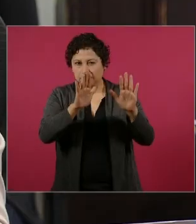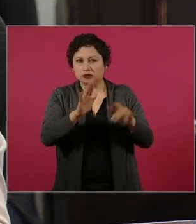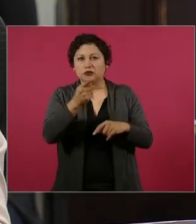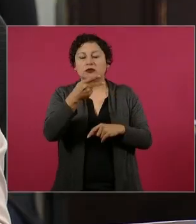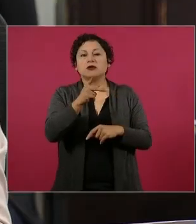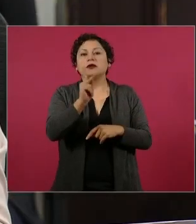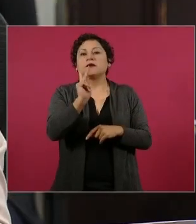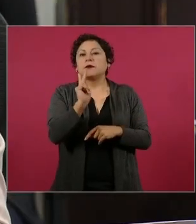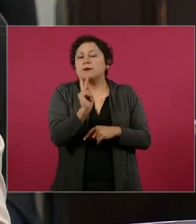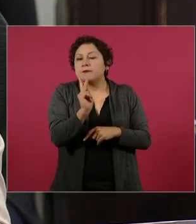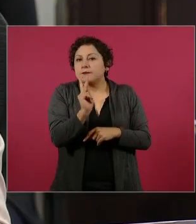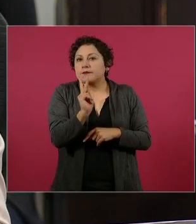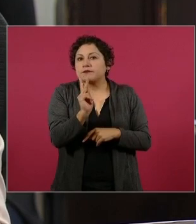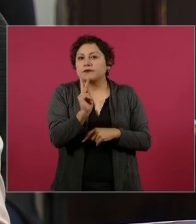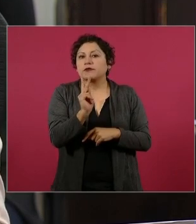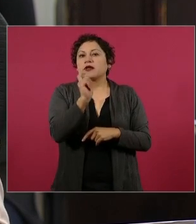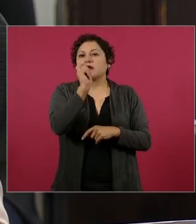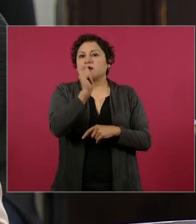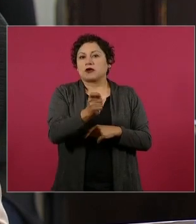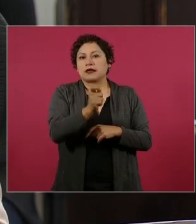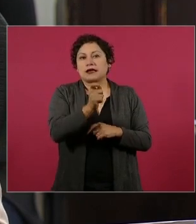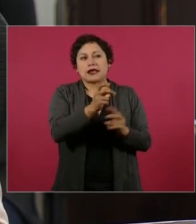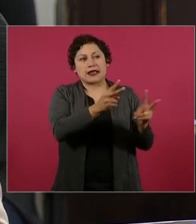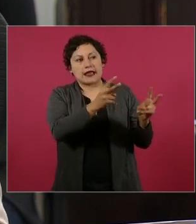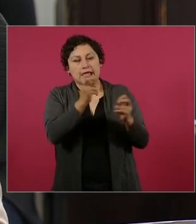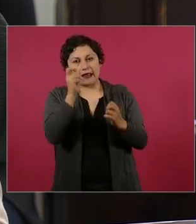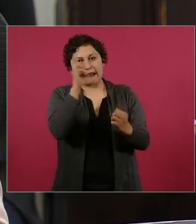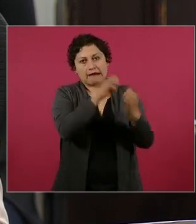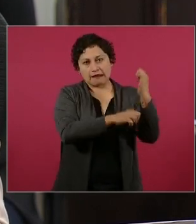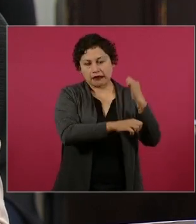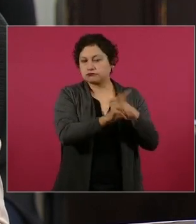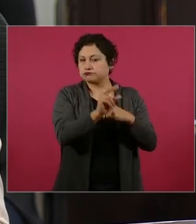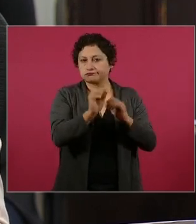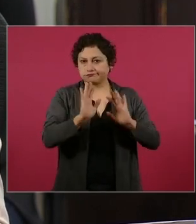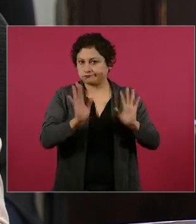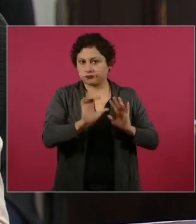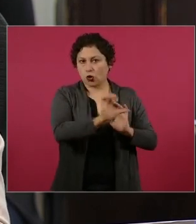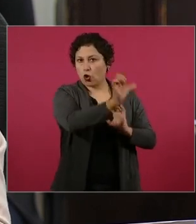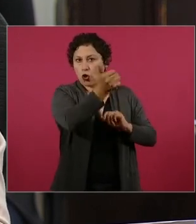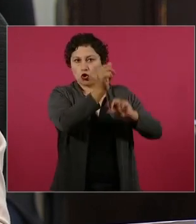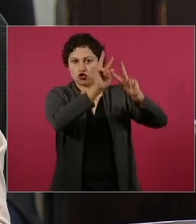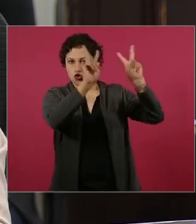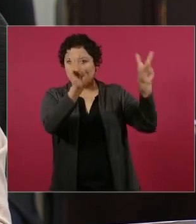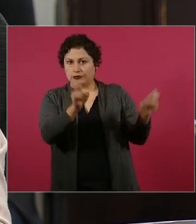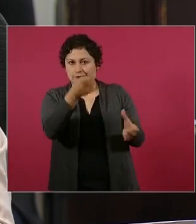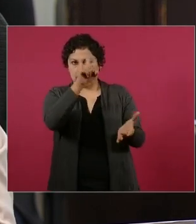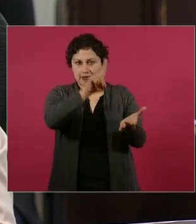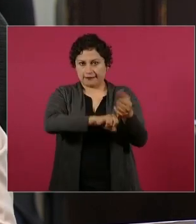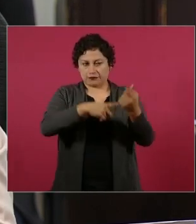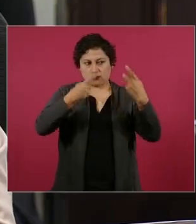algún tema de extorsión, lo quiero decir así. Ahí hubo